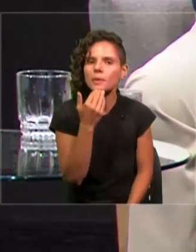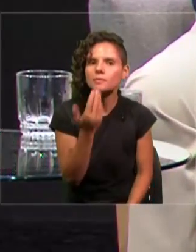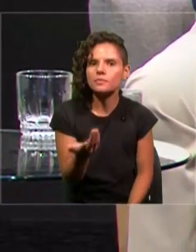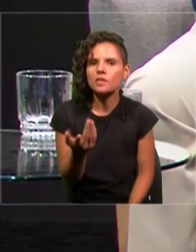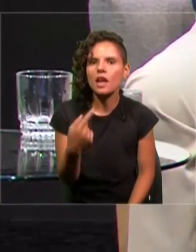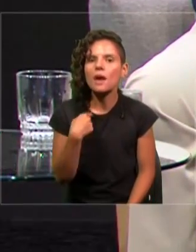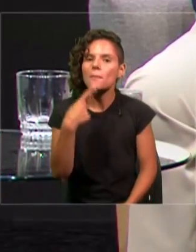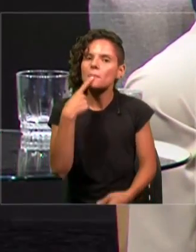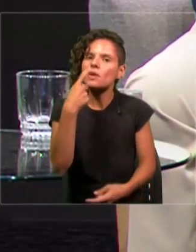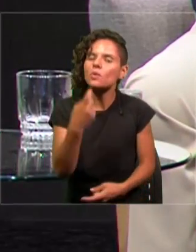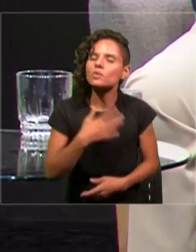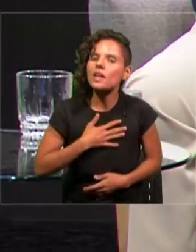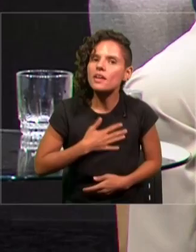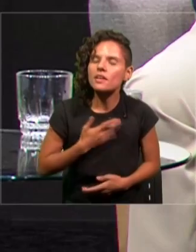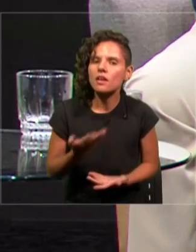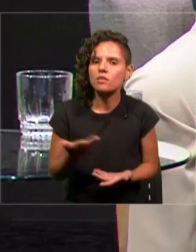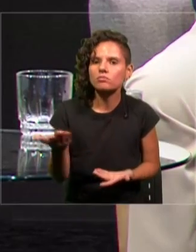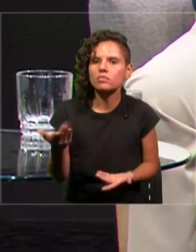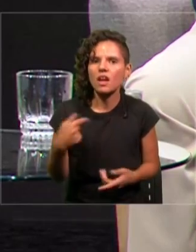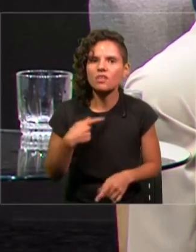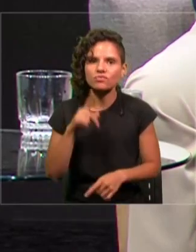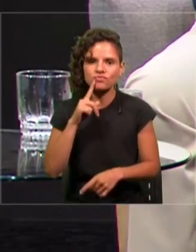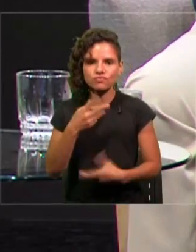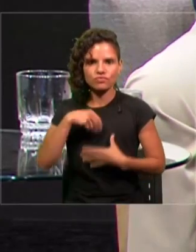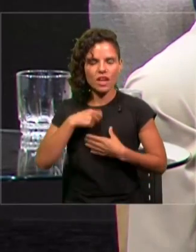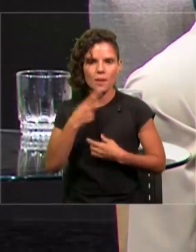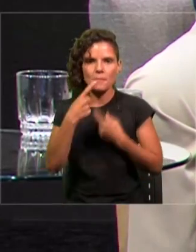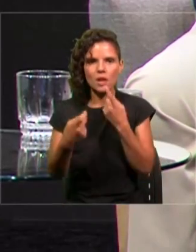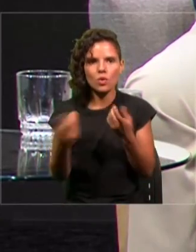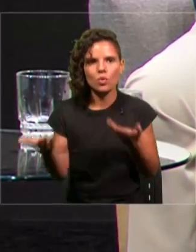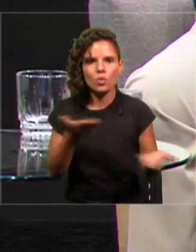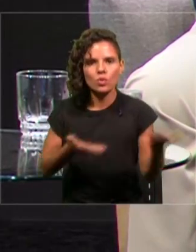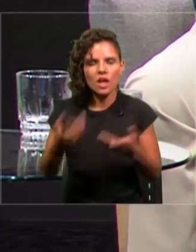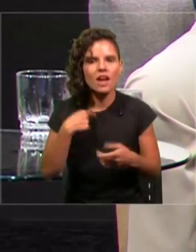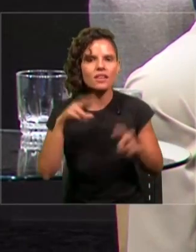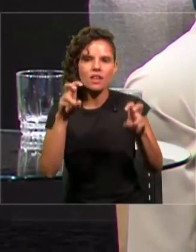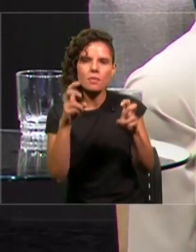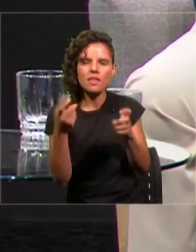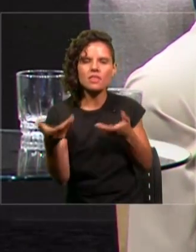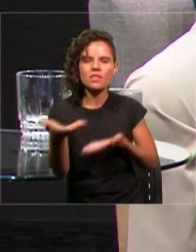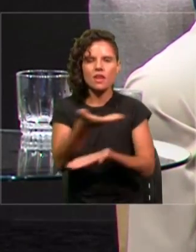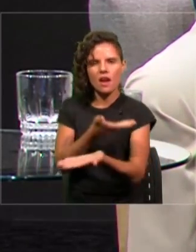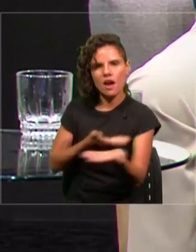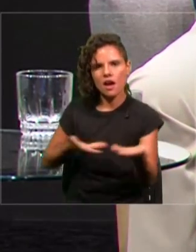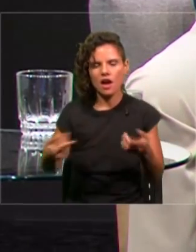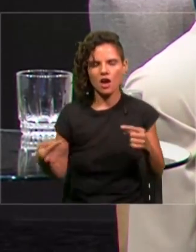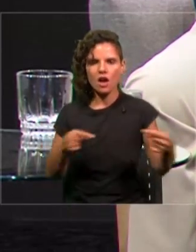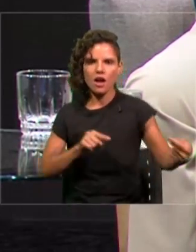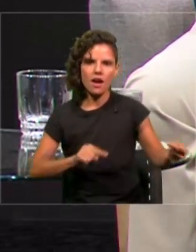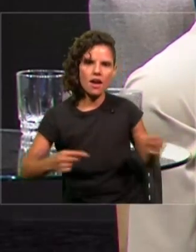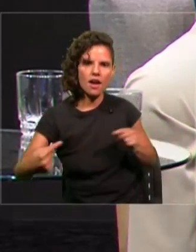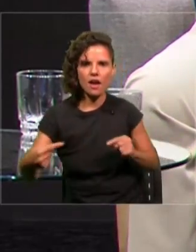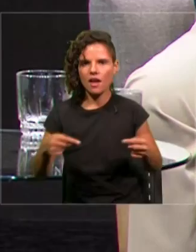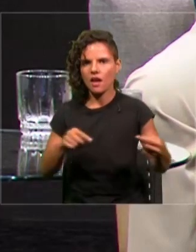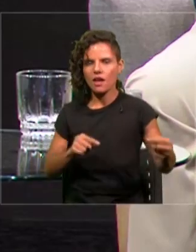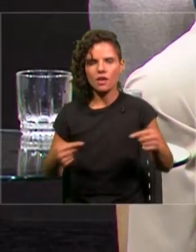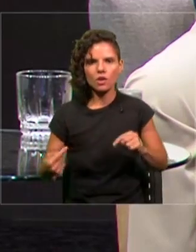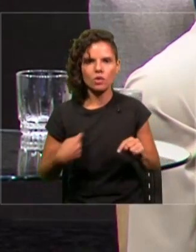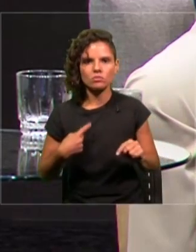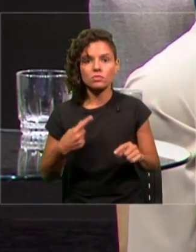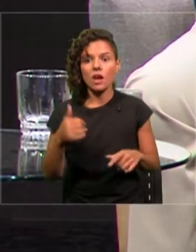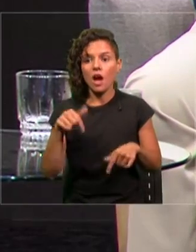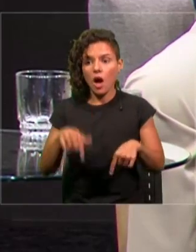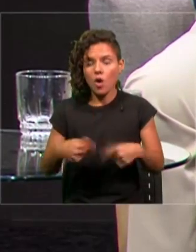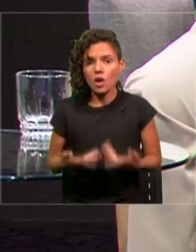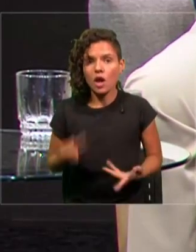de las preguntas que yo y que varios teníamos, está también el concepto de diálogo. Y el concepto, he escuchado mucho en el último